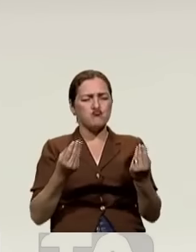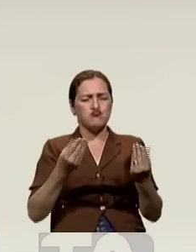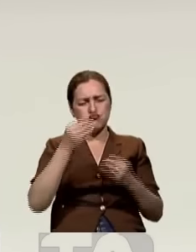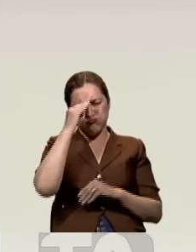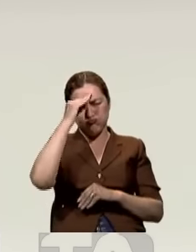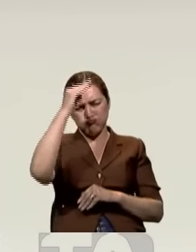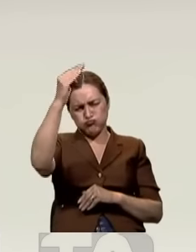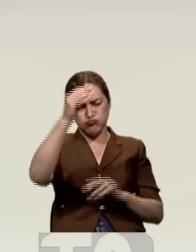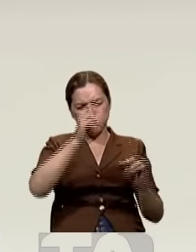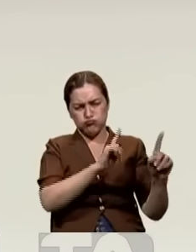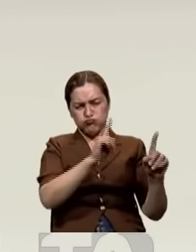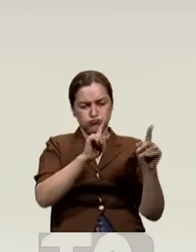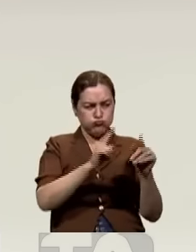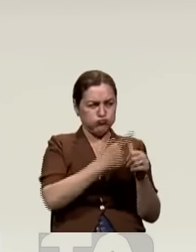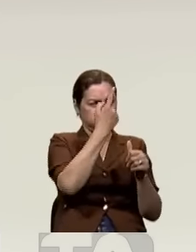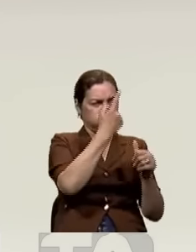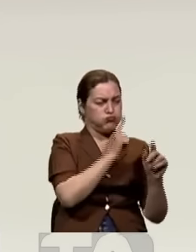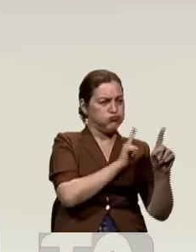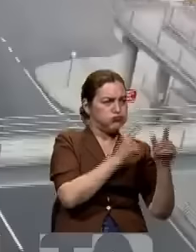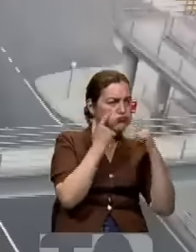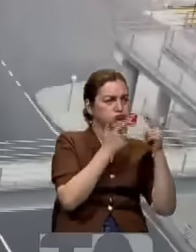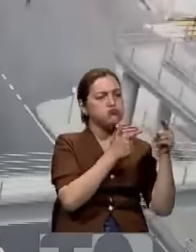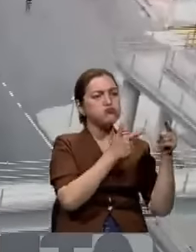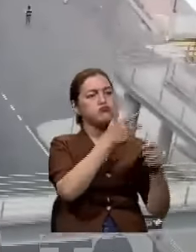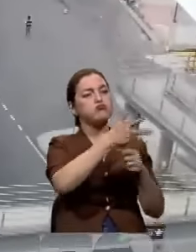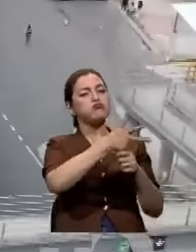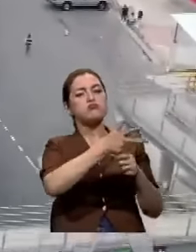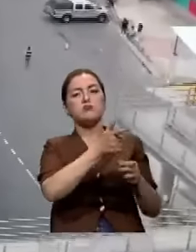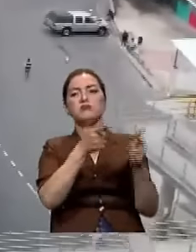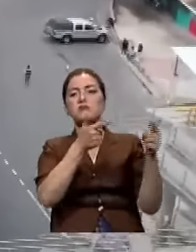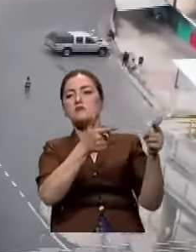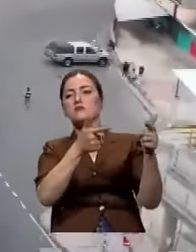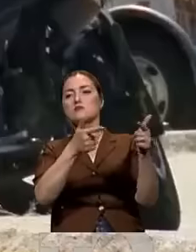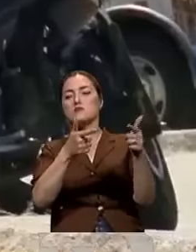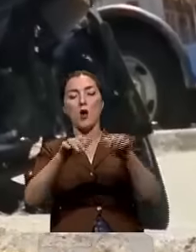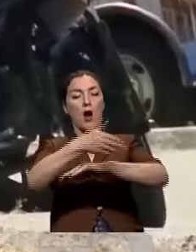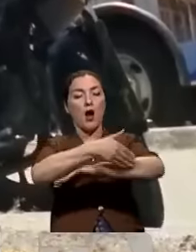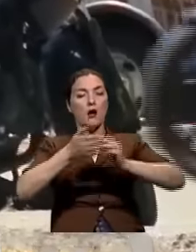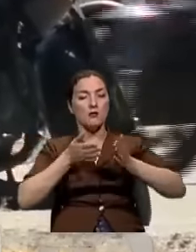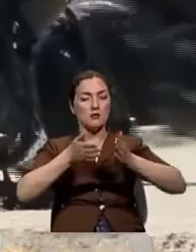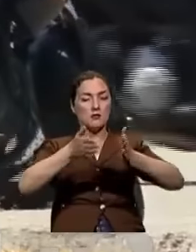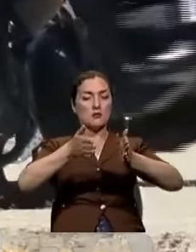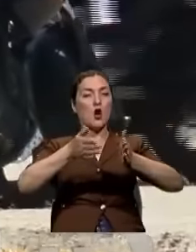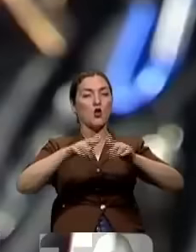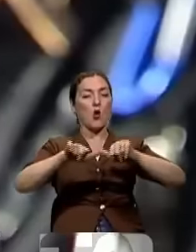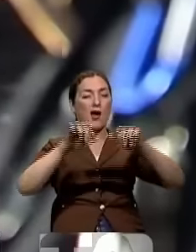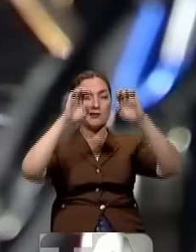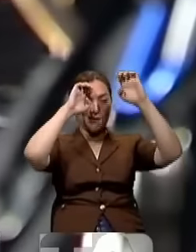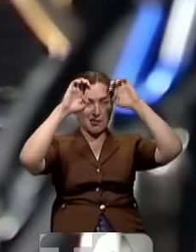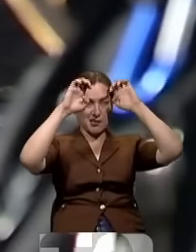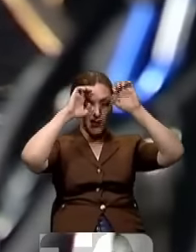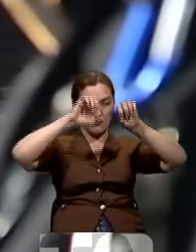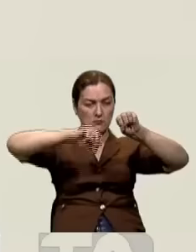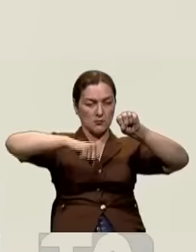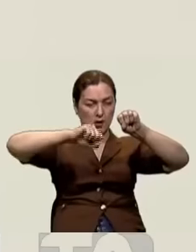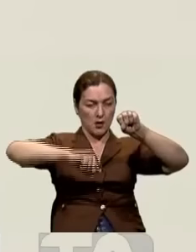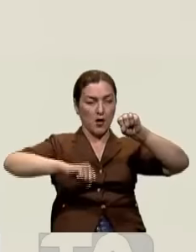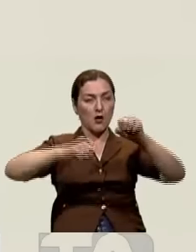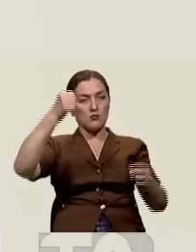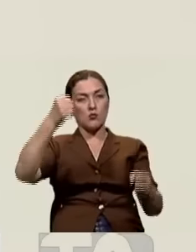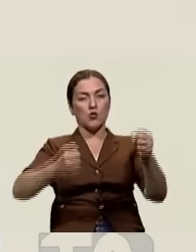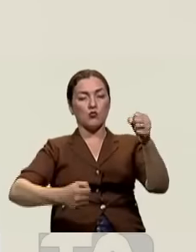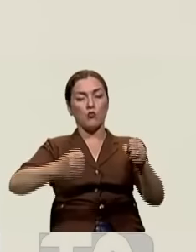tramos priorizados que tenemos nosotros monitoreado. En las carreteras habrá puntos estratégicos con patrulleros, motocicletas y ambulancias. Tanto